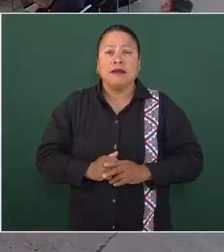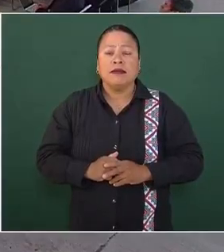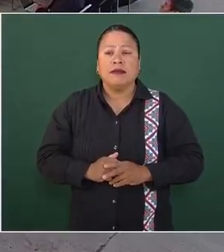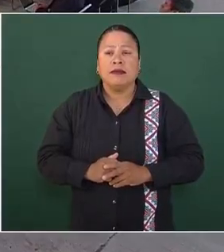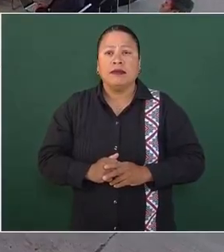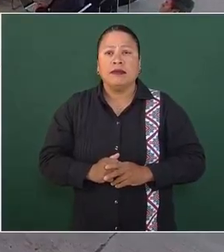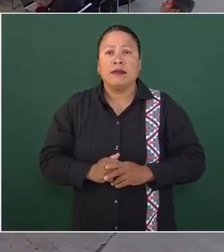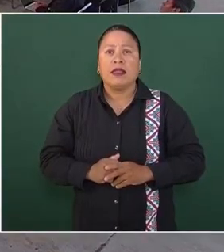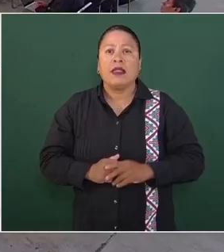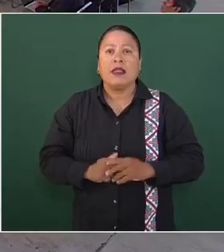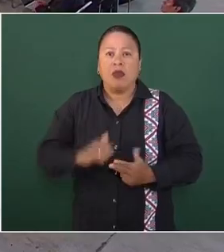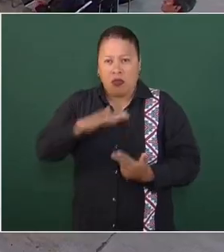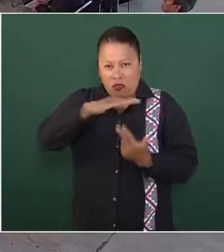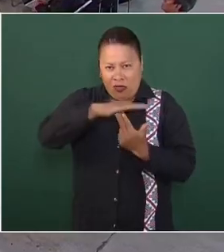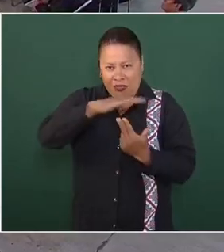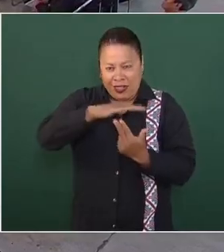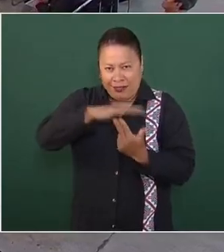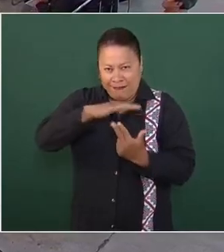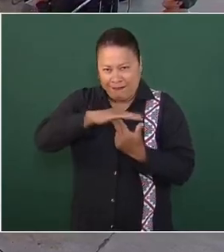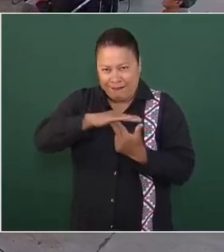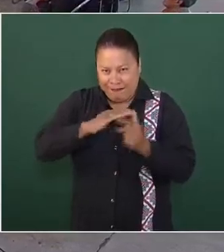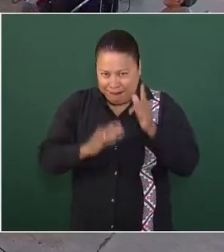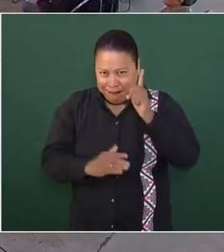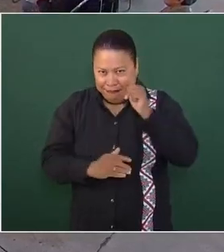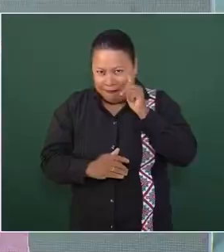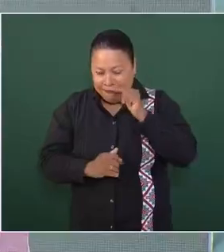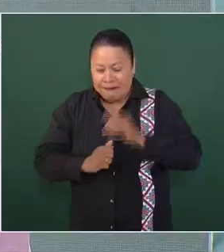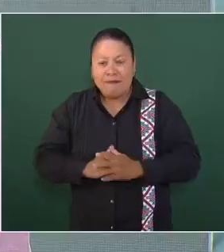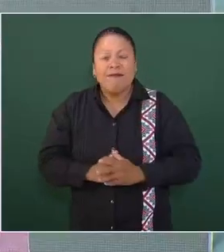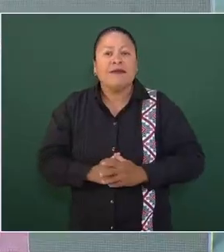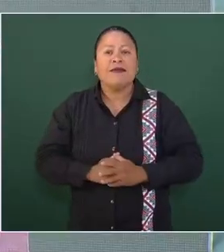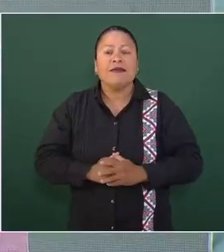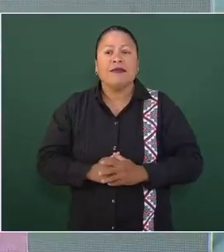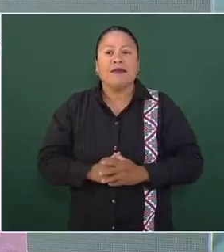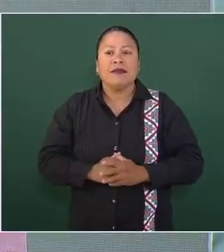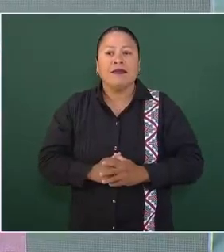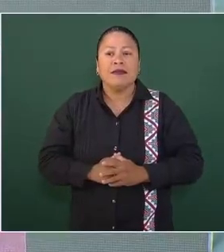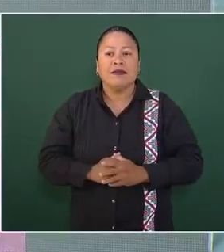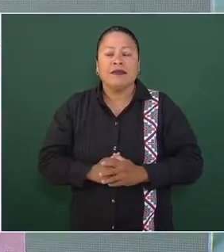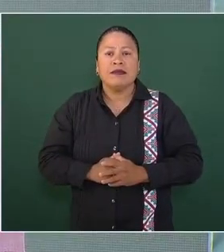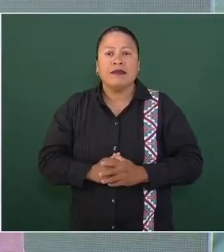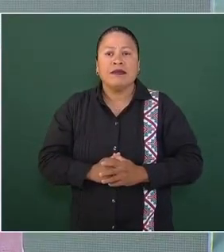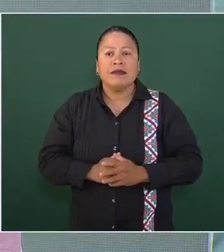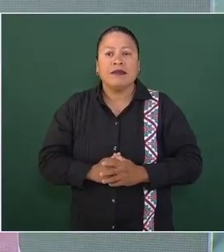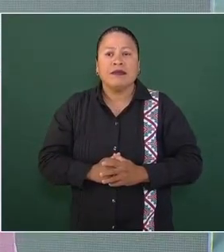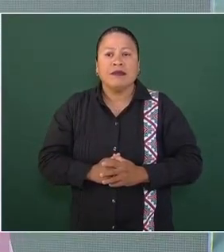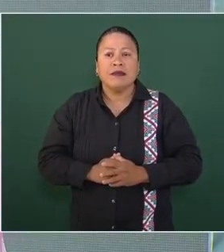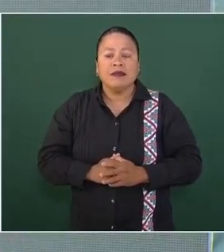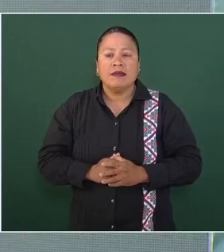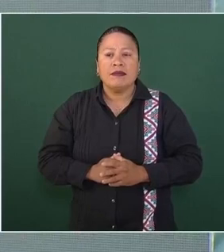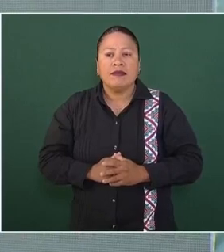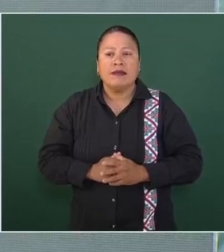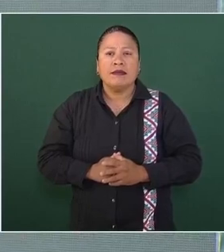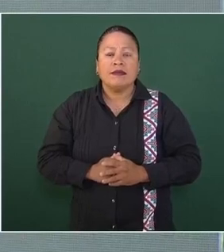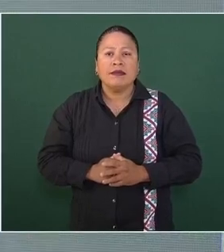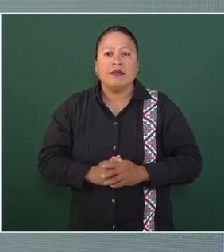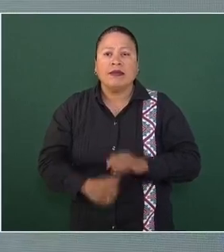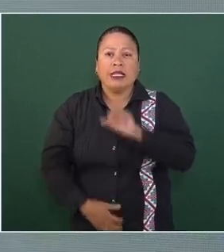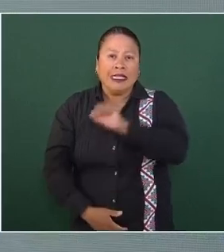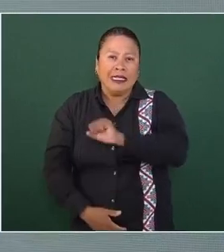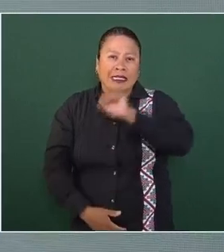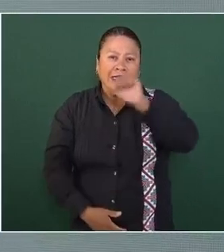Huautra de Jiménez la este Sierra